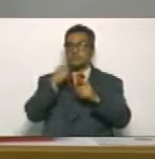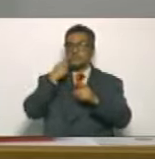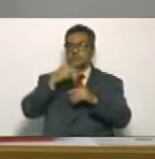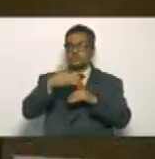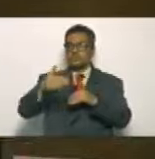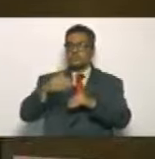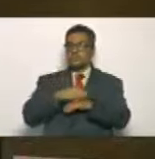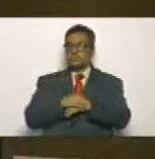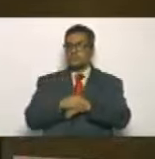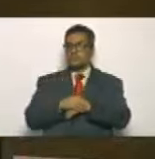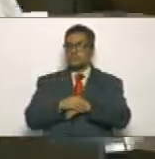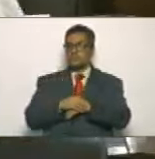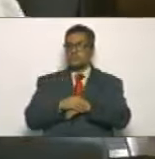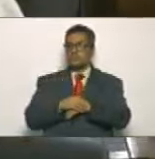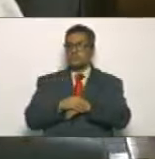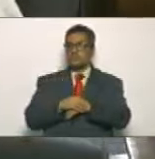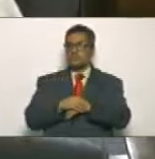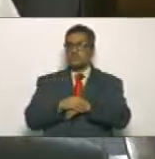la señal de costumbre,